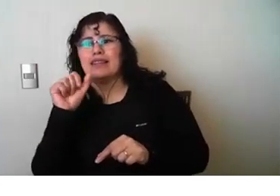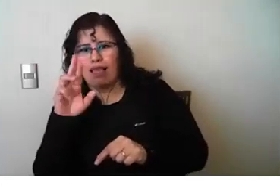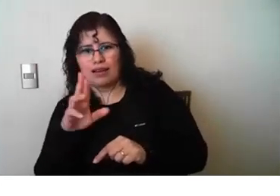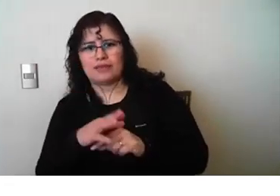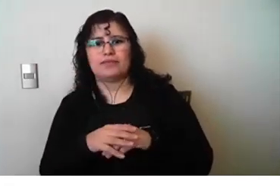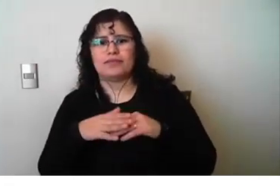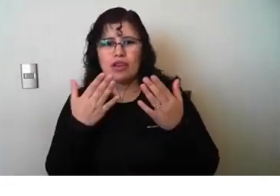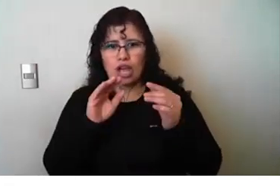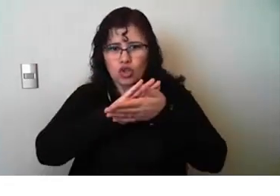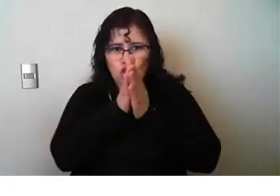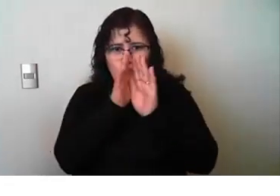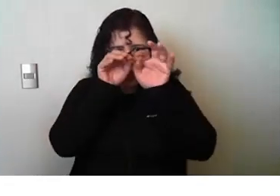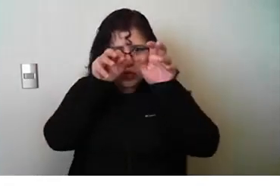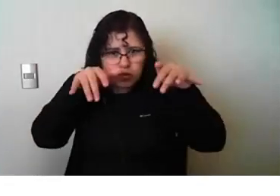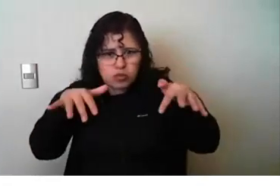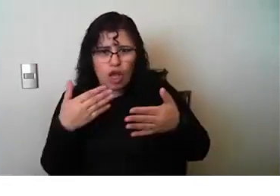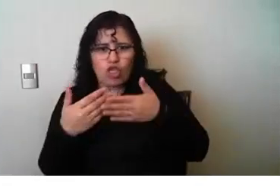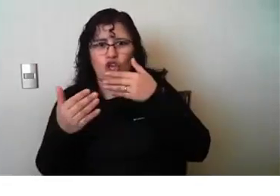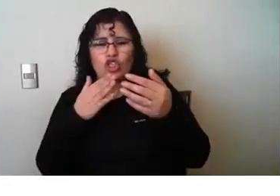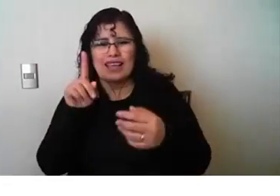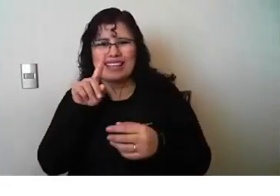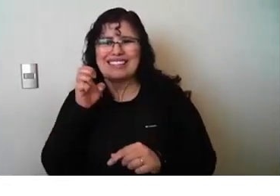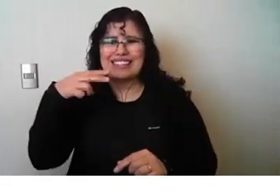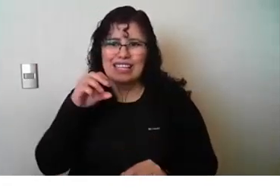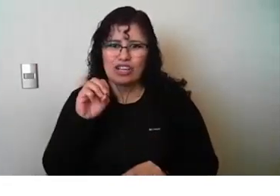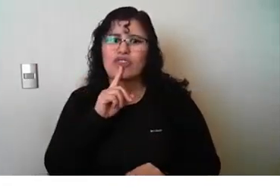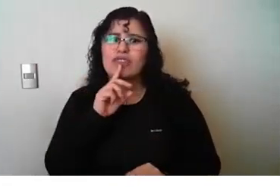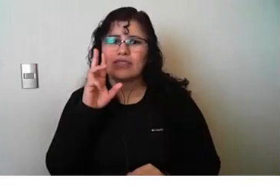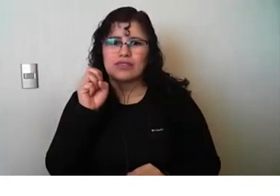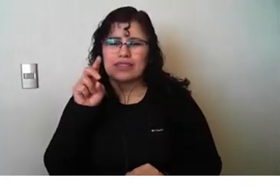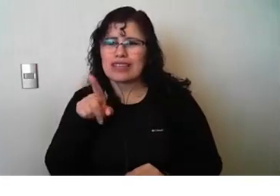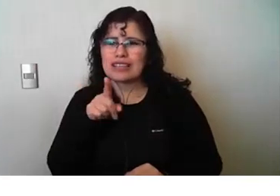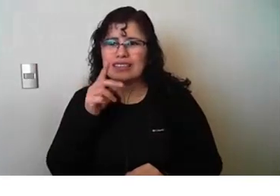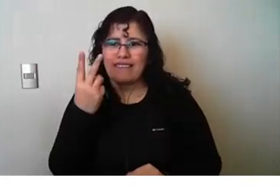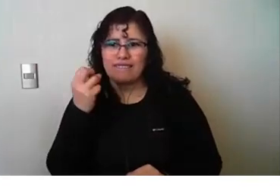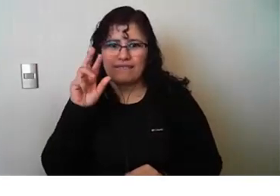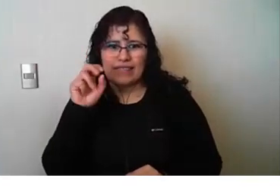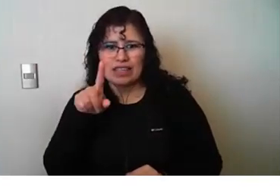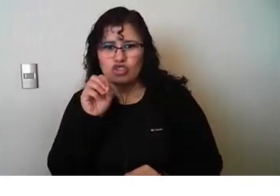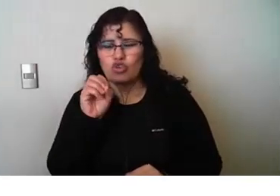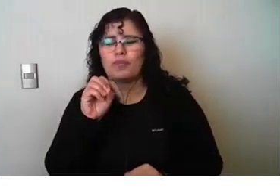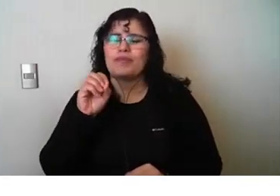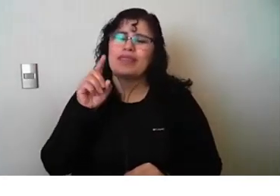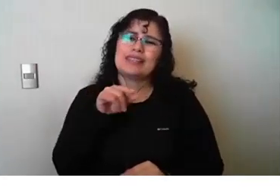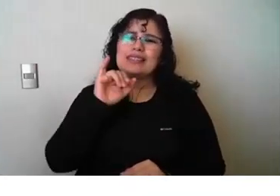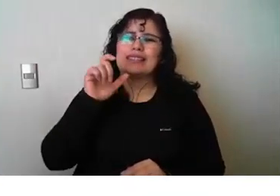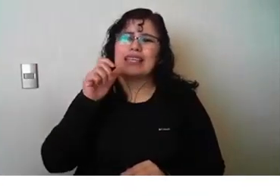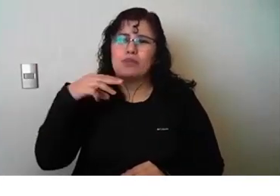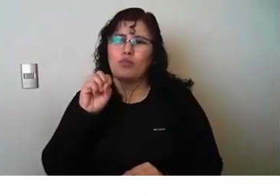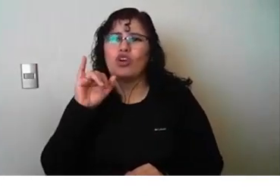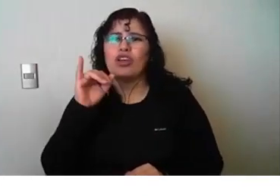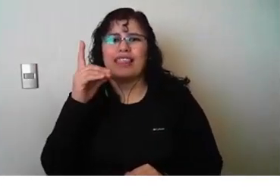sea directamente al seno transverso o el sigmoideo, para salir finalmente por la